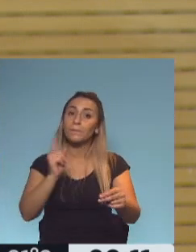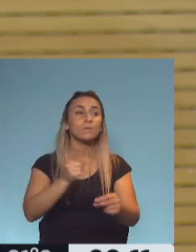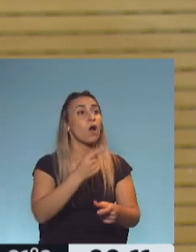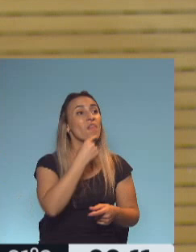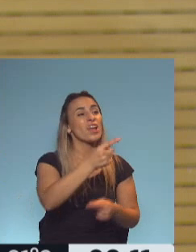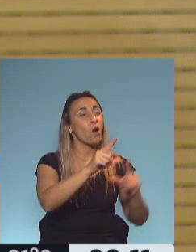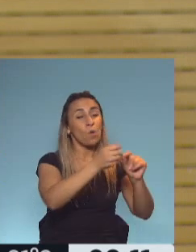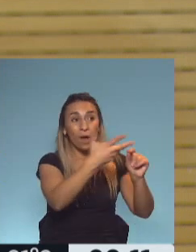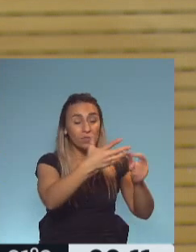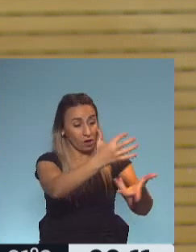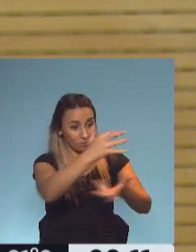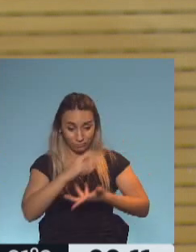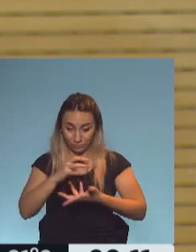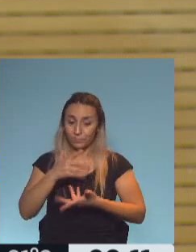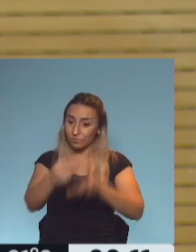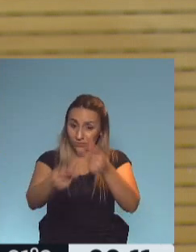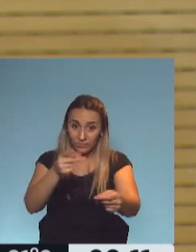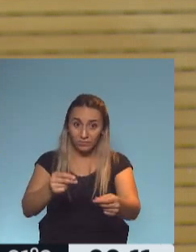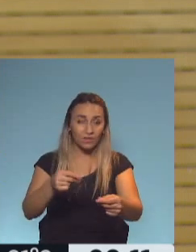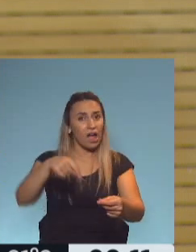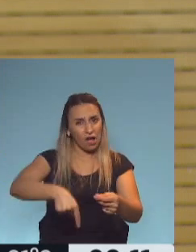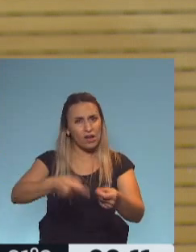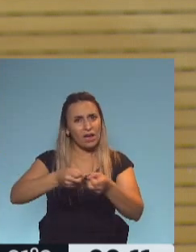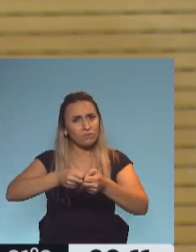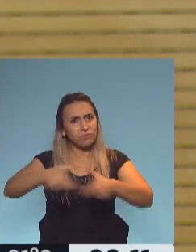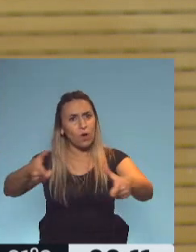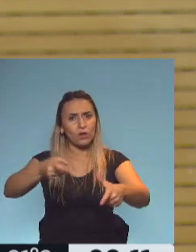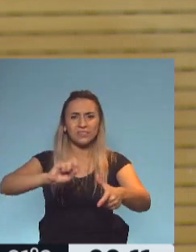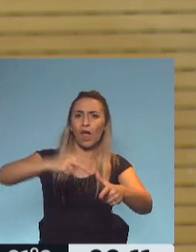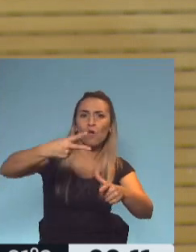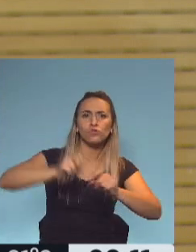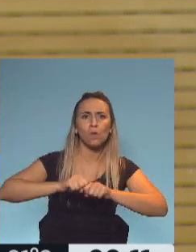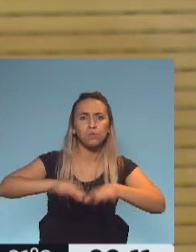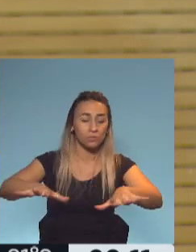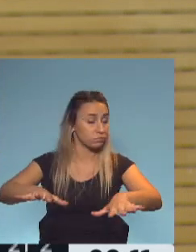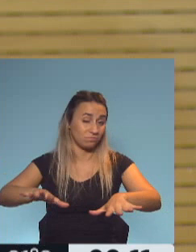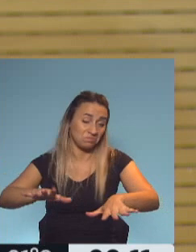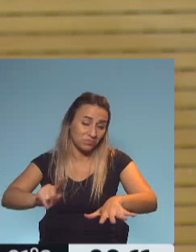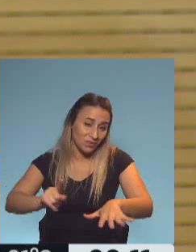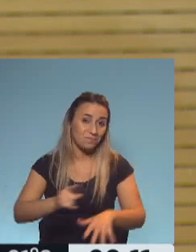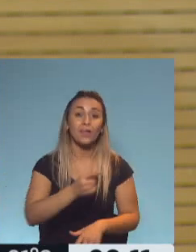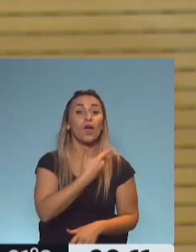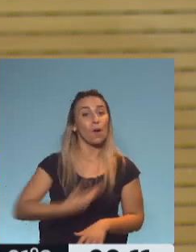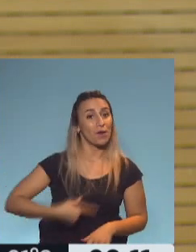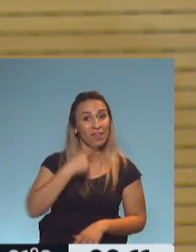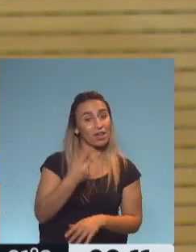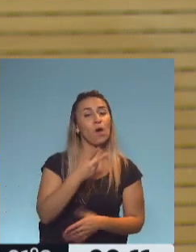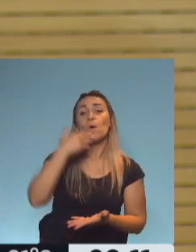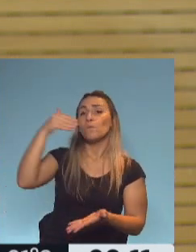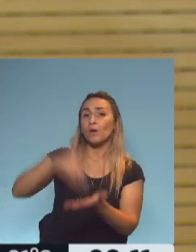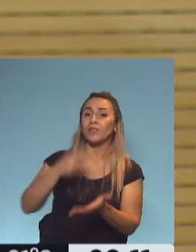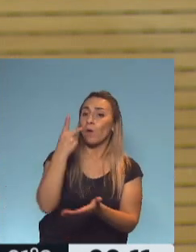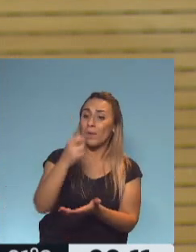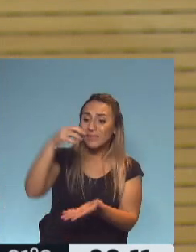esta situación de segunda ola. El Gobierno Nacional había comprometido 20 millones de vacunas para fin de